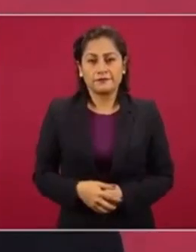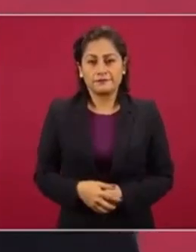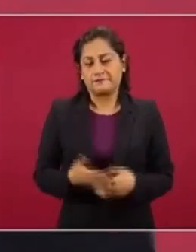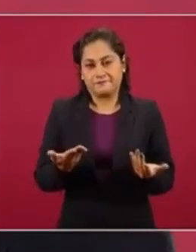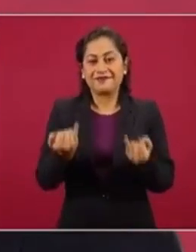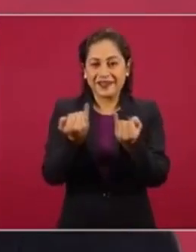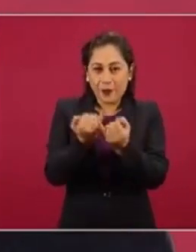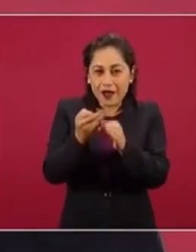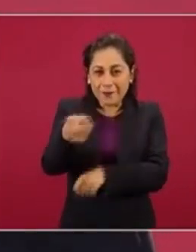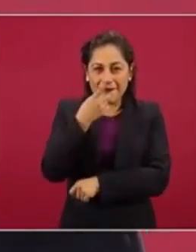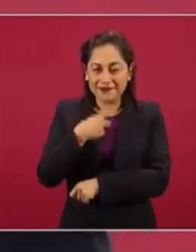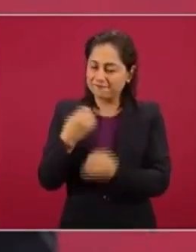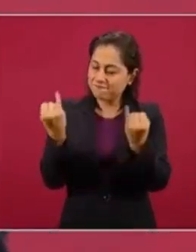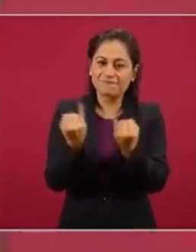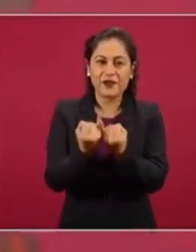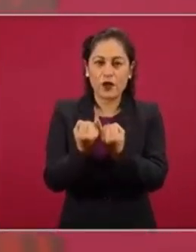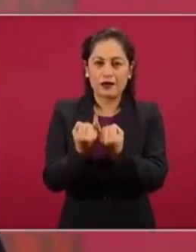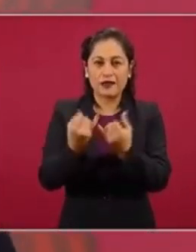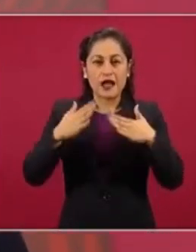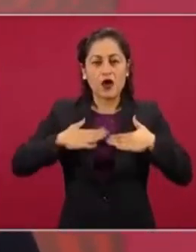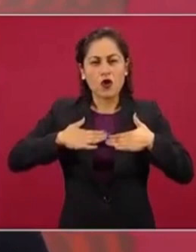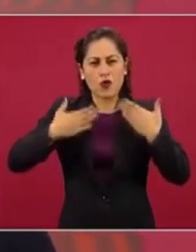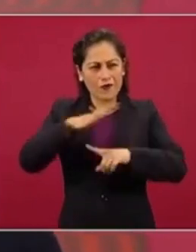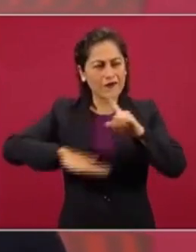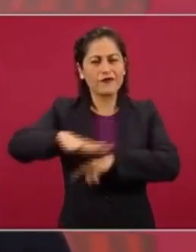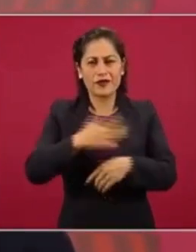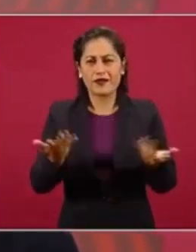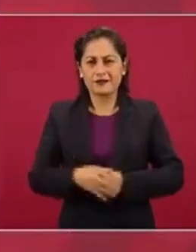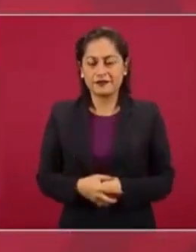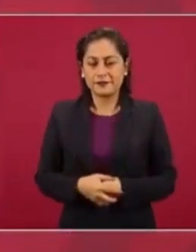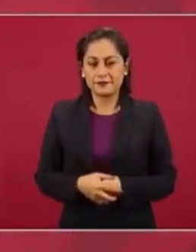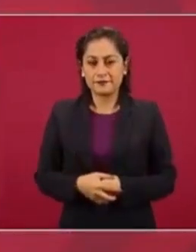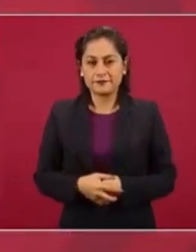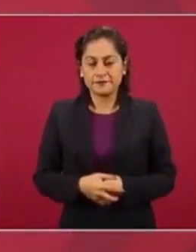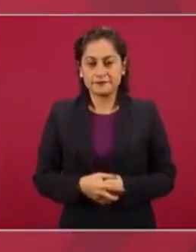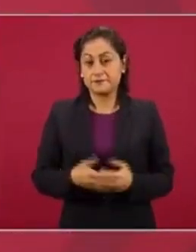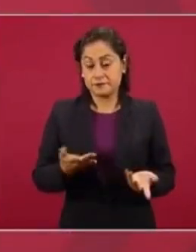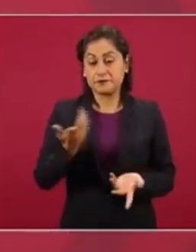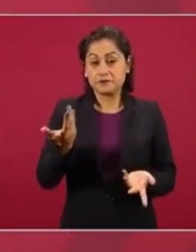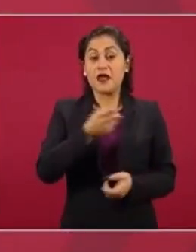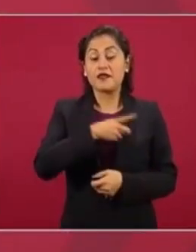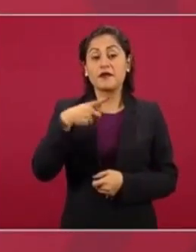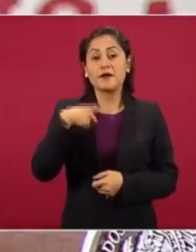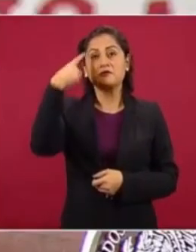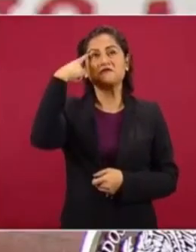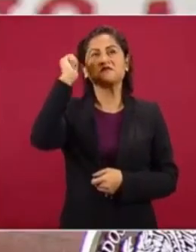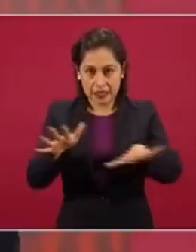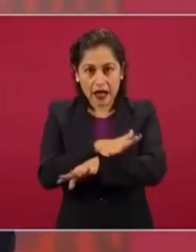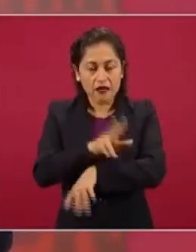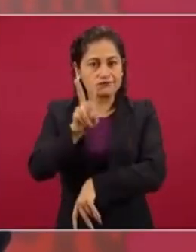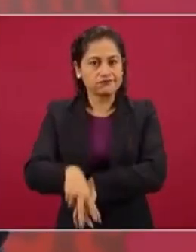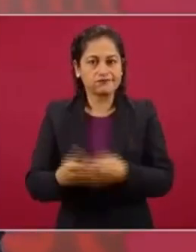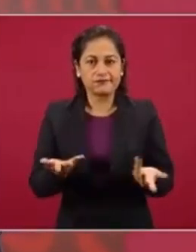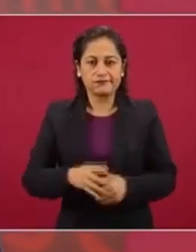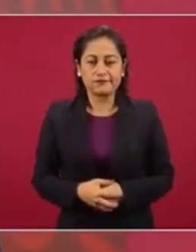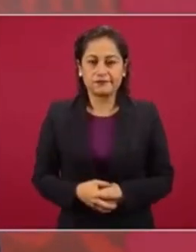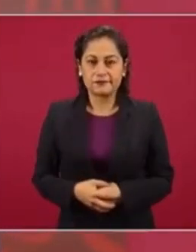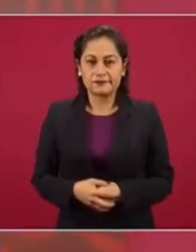Entonces, es lo mismo. Tener confianza en la gente. Y con la idea de que está prohibido prohibir. Por